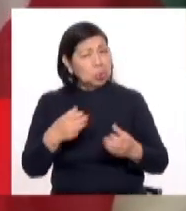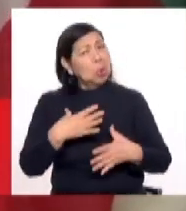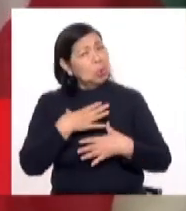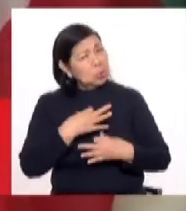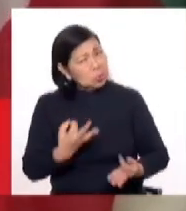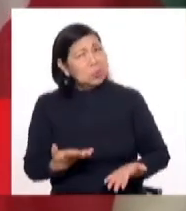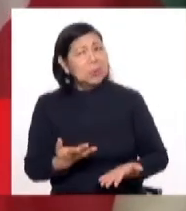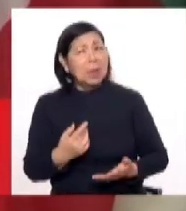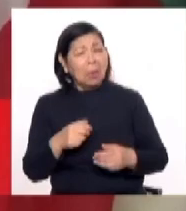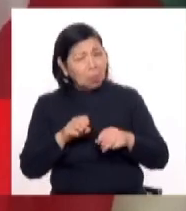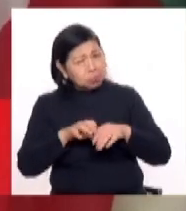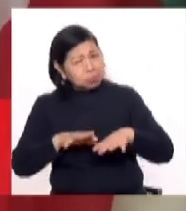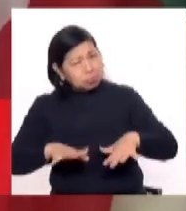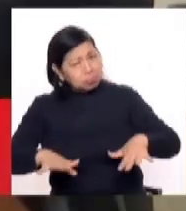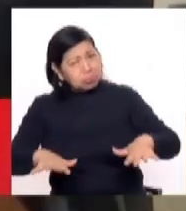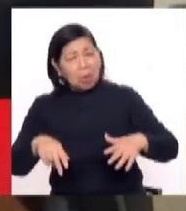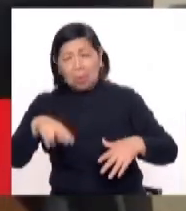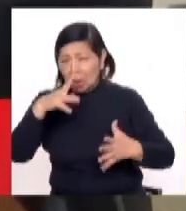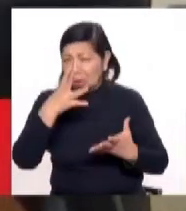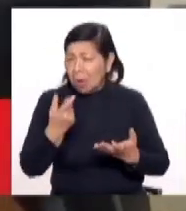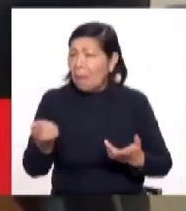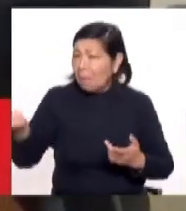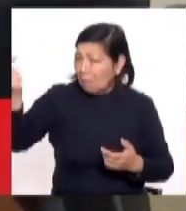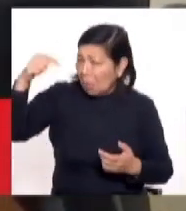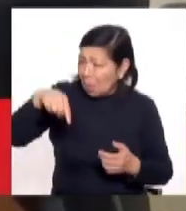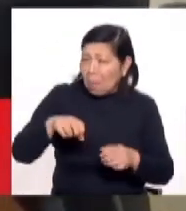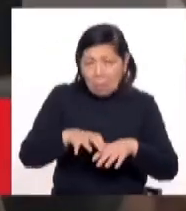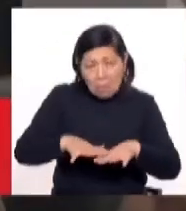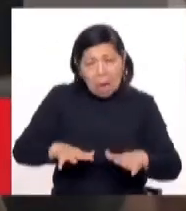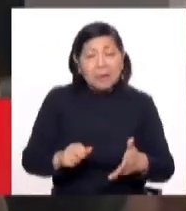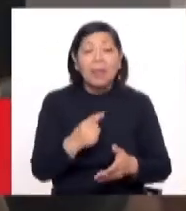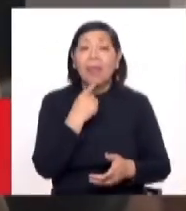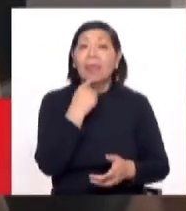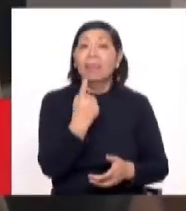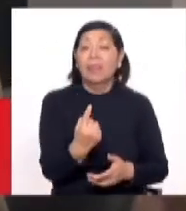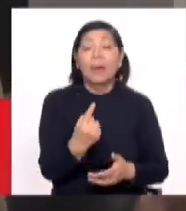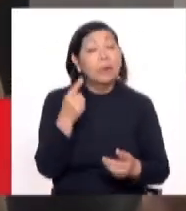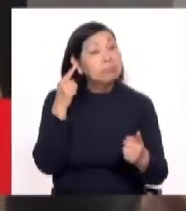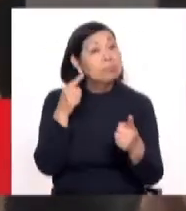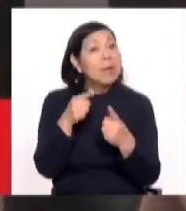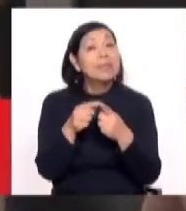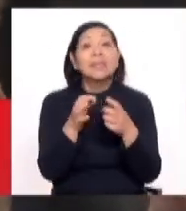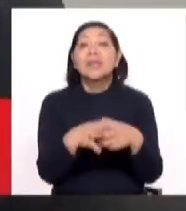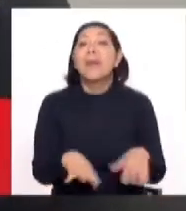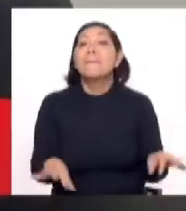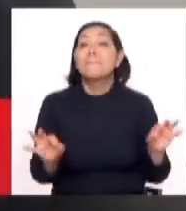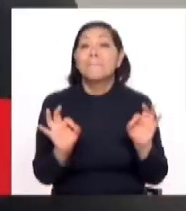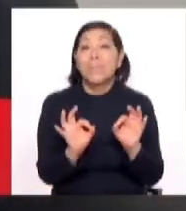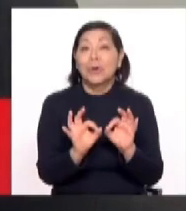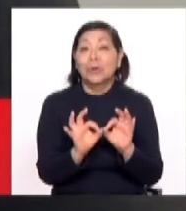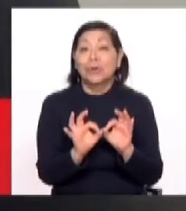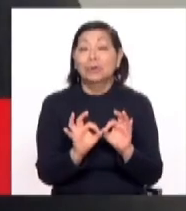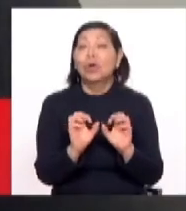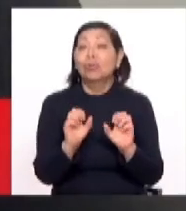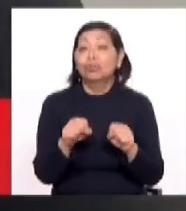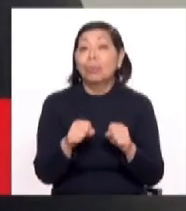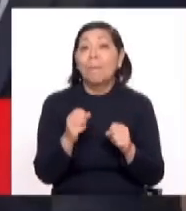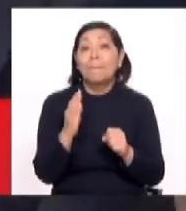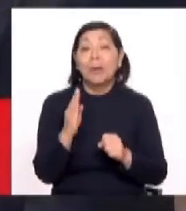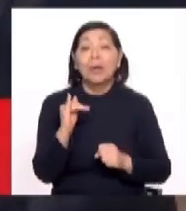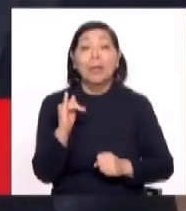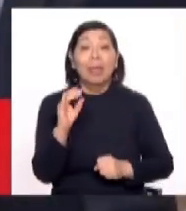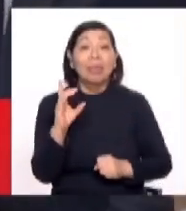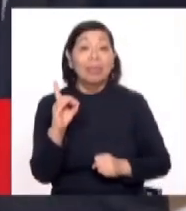interesadas en expandir sus operaciones en el Perú además Indicó que uno de los logros más relevantes ha sido la ratificación del banco